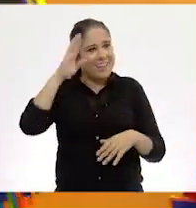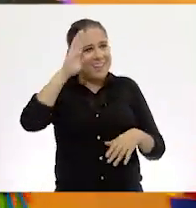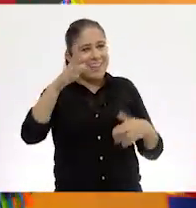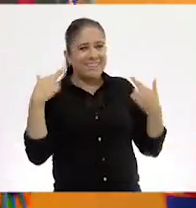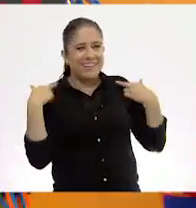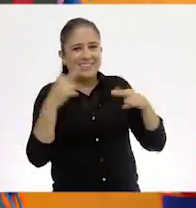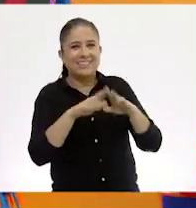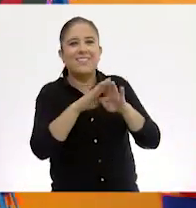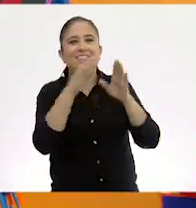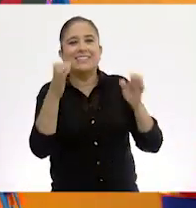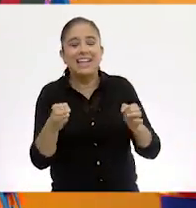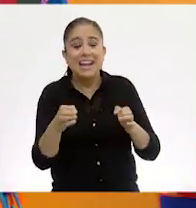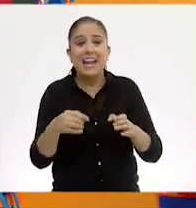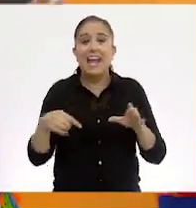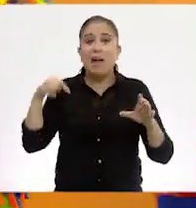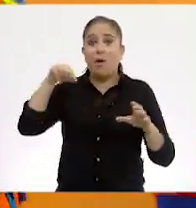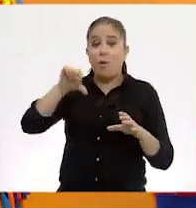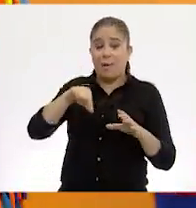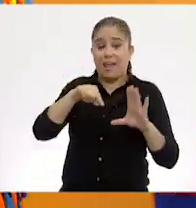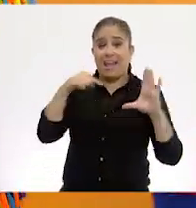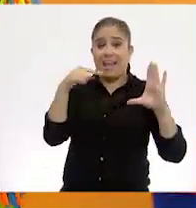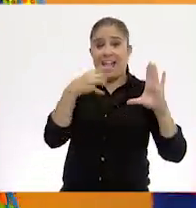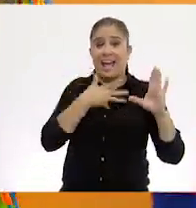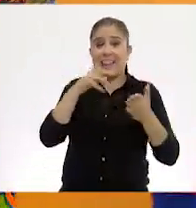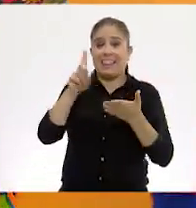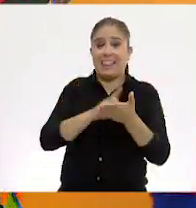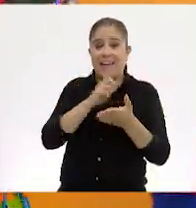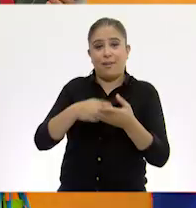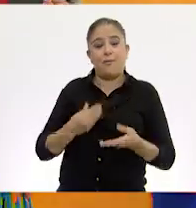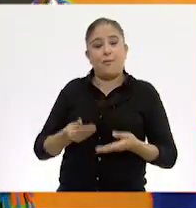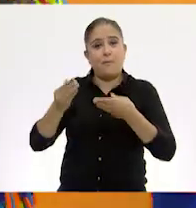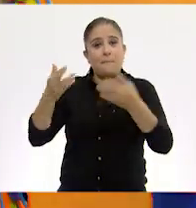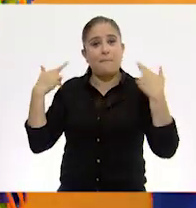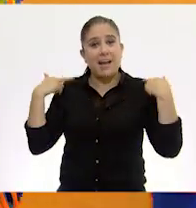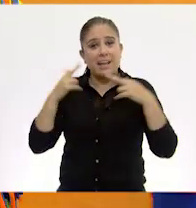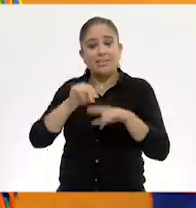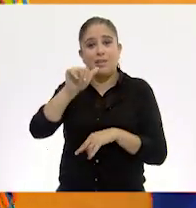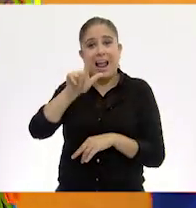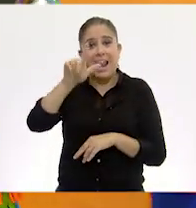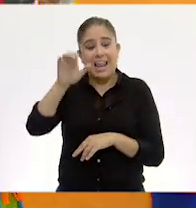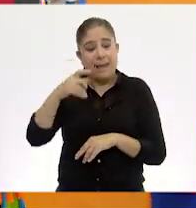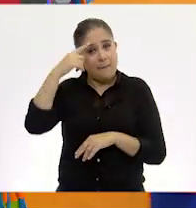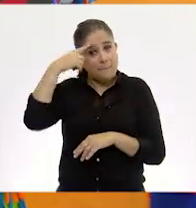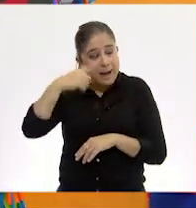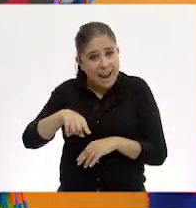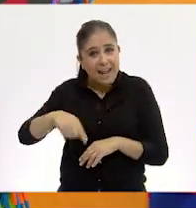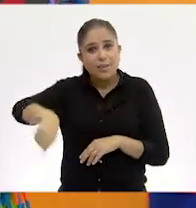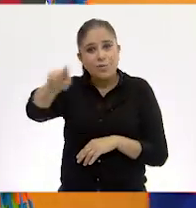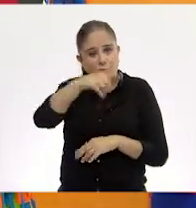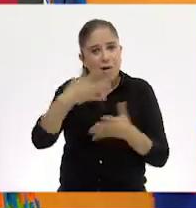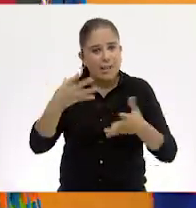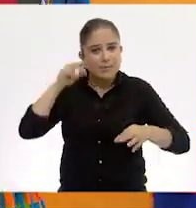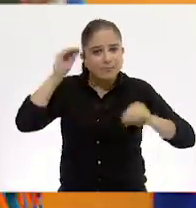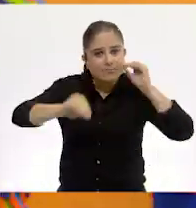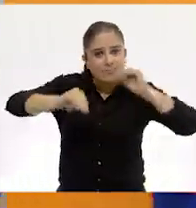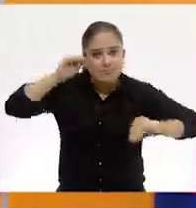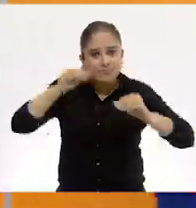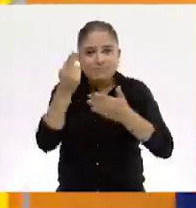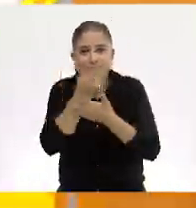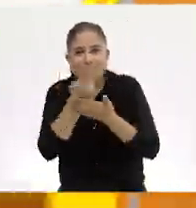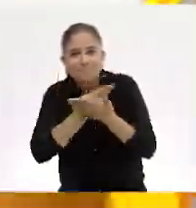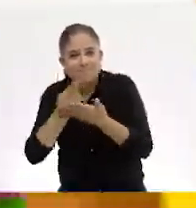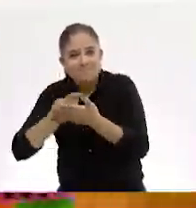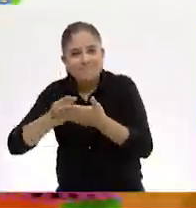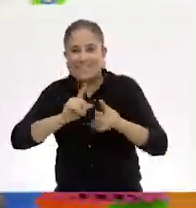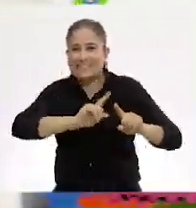están? Aquí tengo el diario que voy a hacer entrega al maestro Ale para que ustedes sigan con sus producciones artísticas bidimensionales.